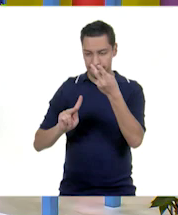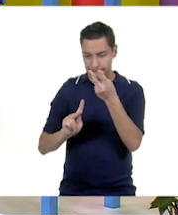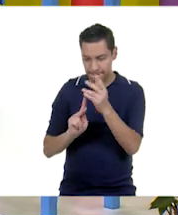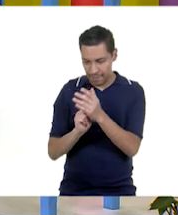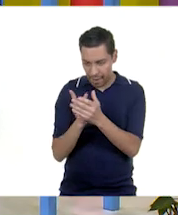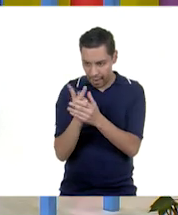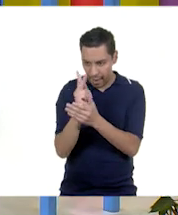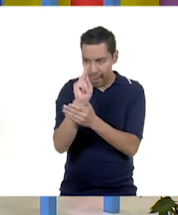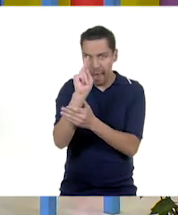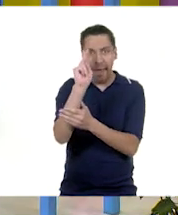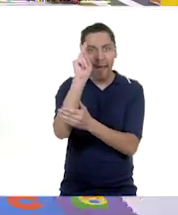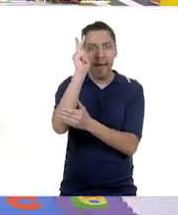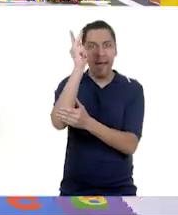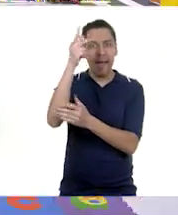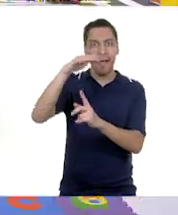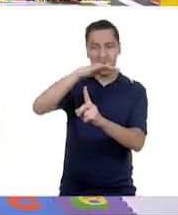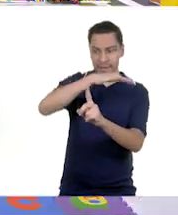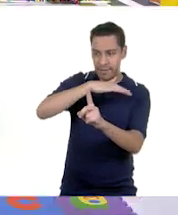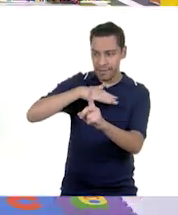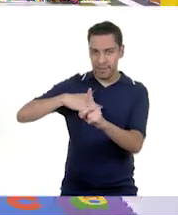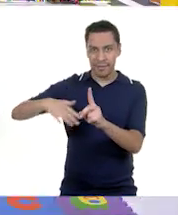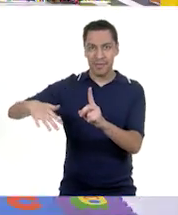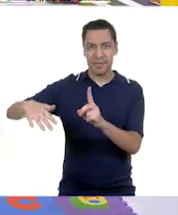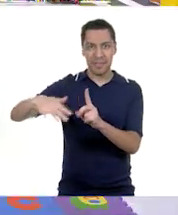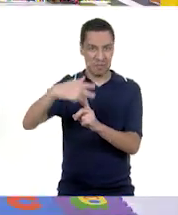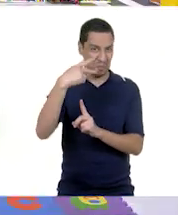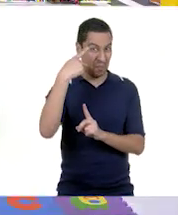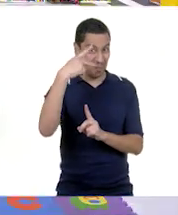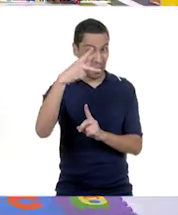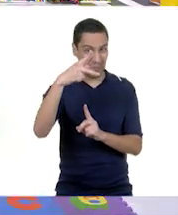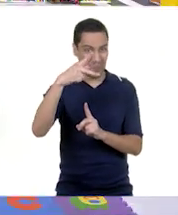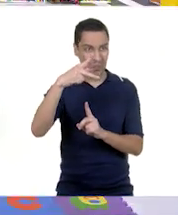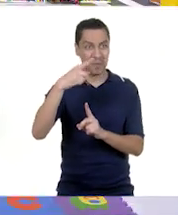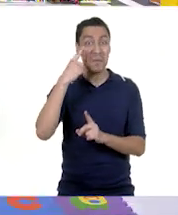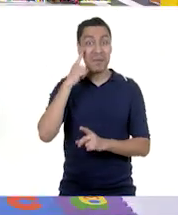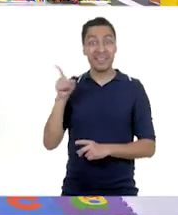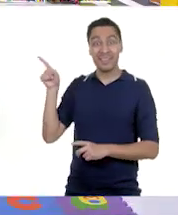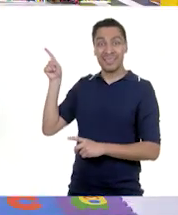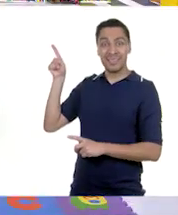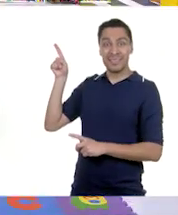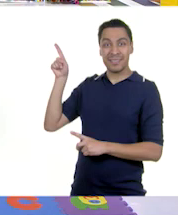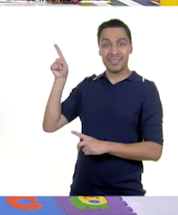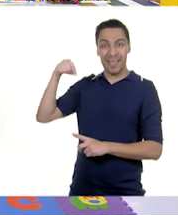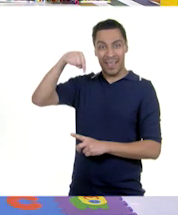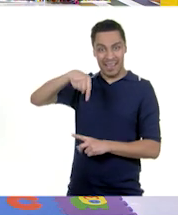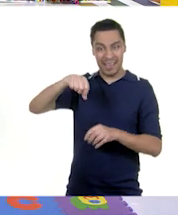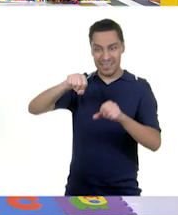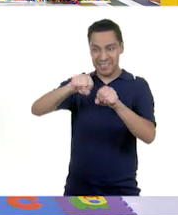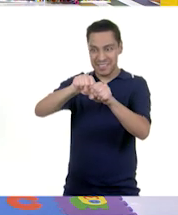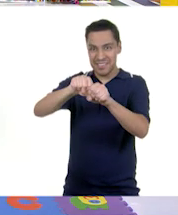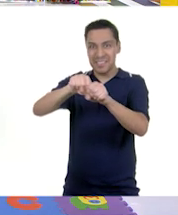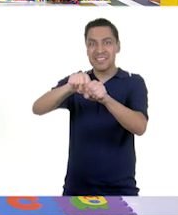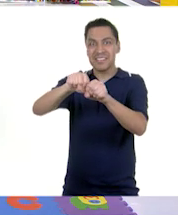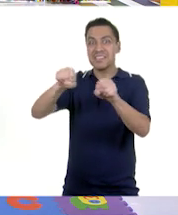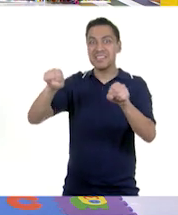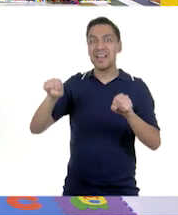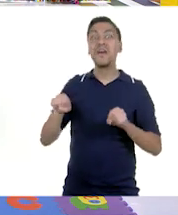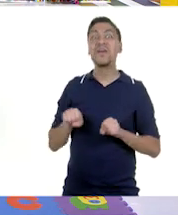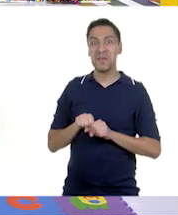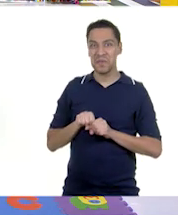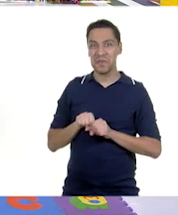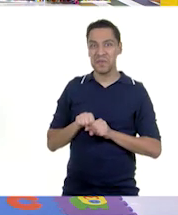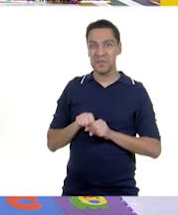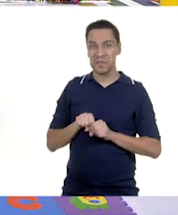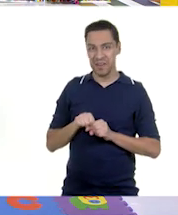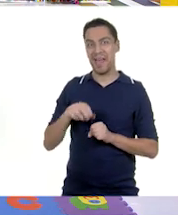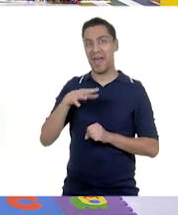entorno. ¿Eh? ¿Qué tal? ¿Qué tal? ¿Cómo está nuestro salón el día de hoy? ¿A ustedes les gustan las plantas?